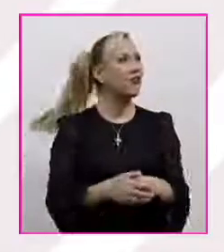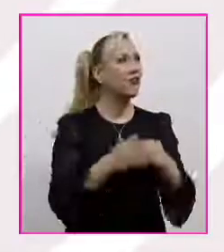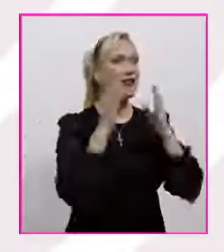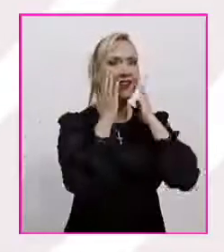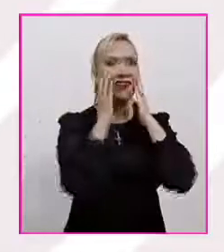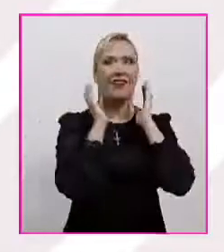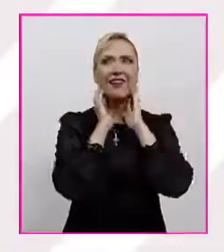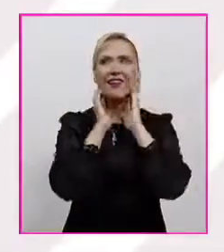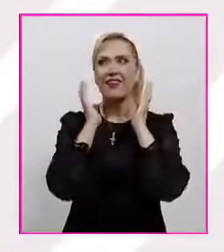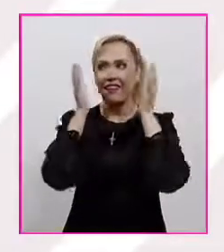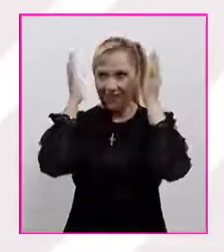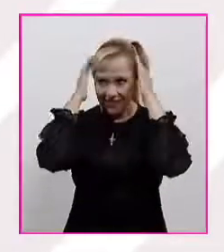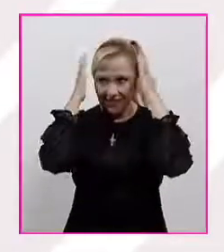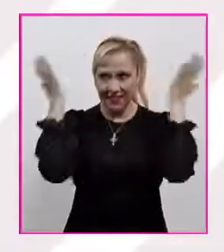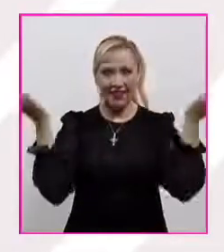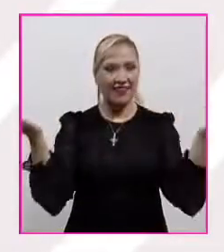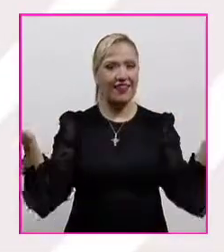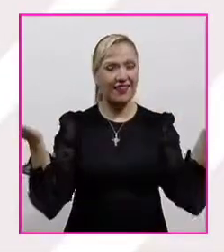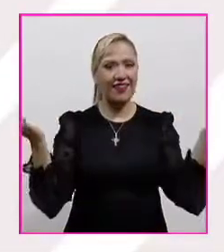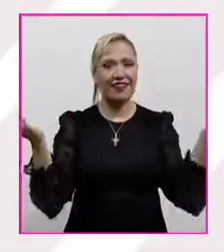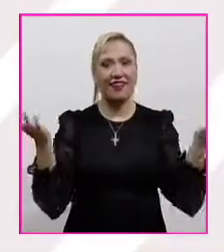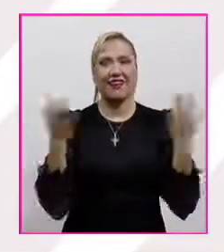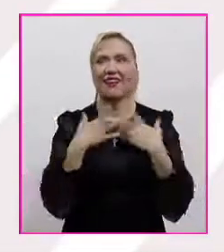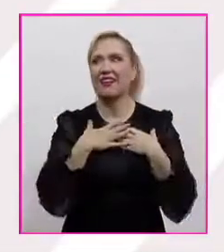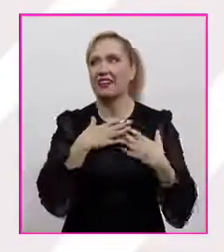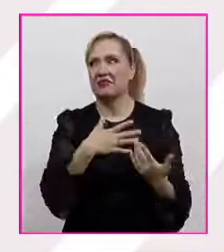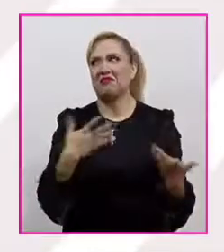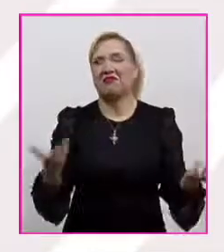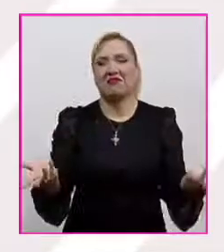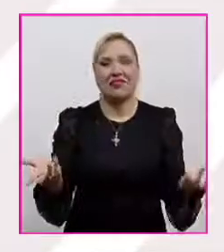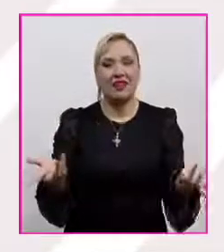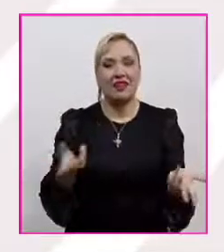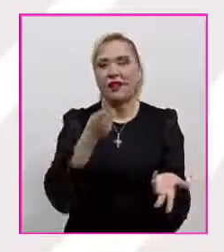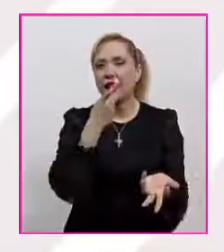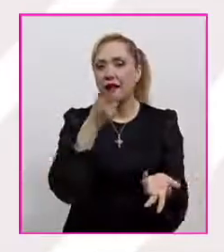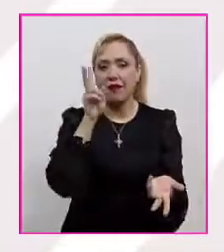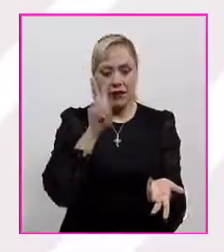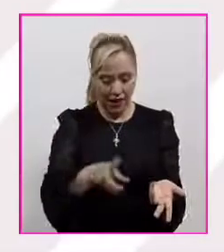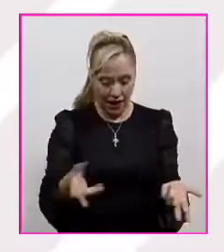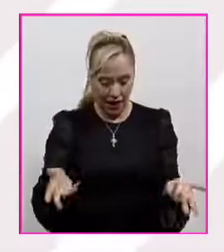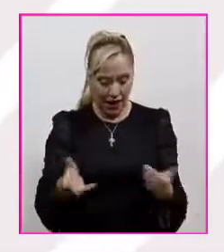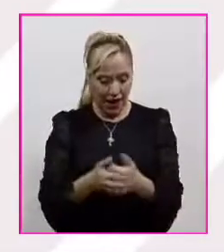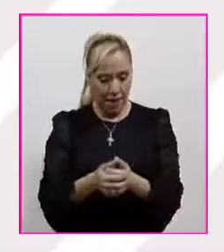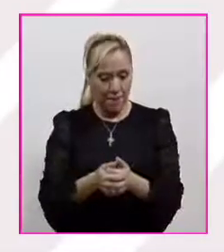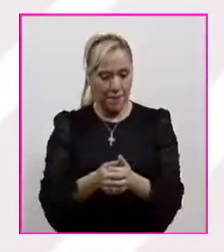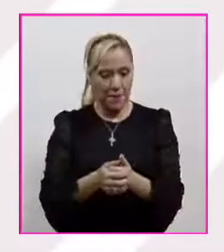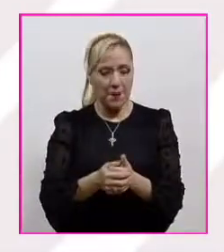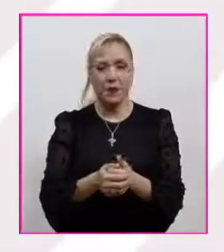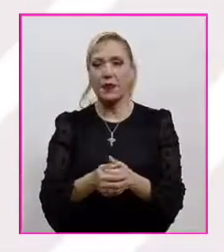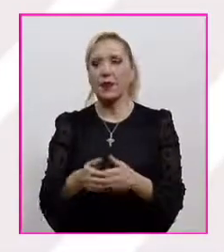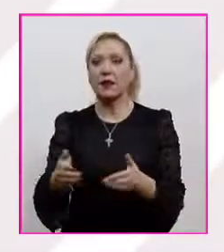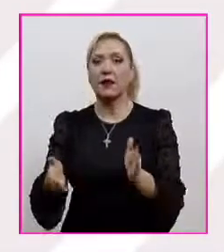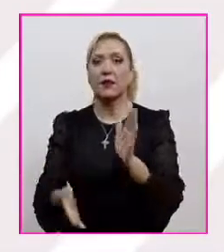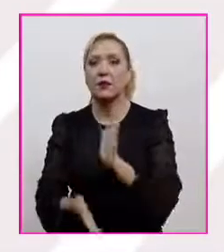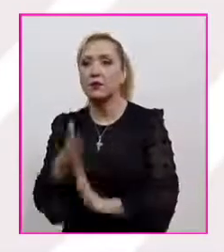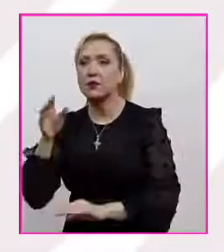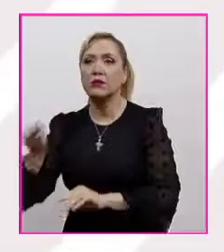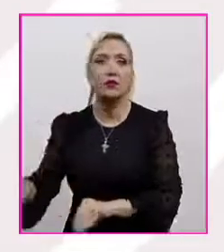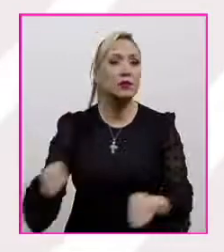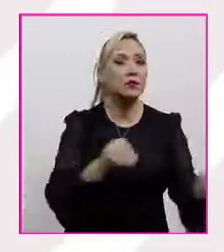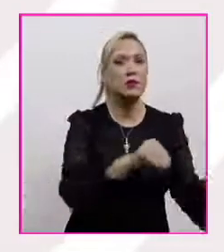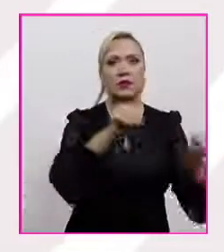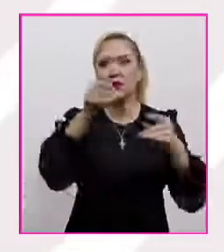y cualquier nacionalidad hoy día, justo, iniciábamos este programa diciendo que la movilidad es parte de la historia